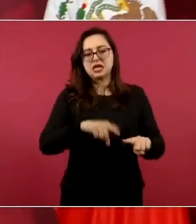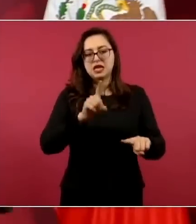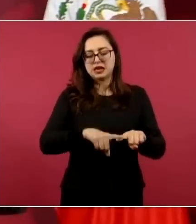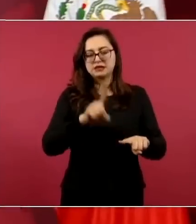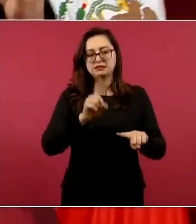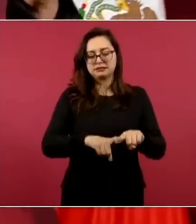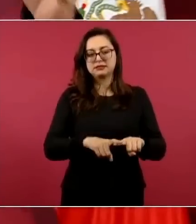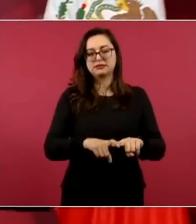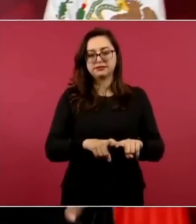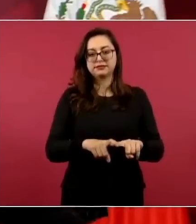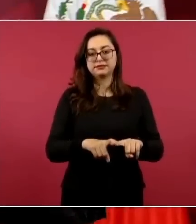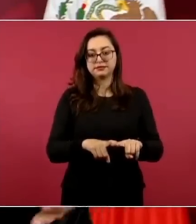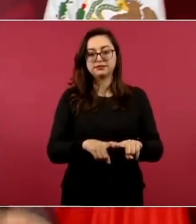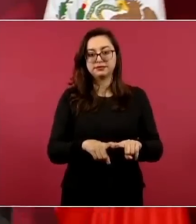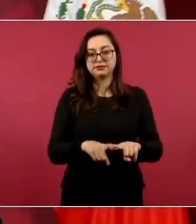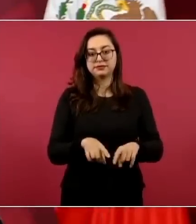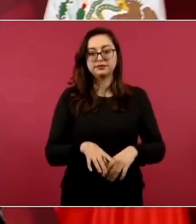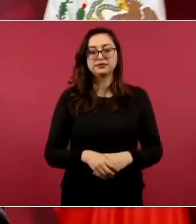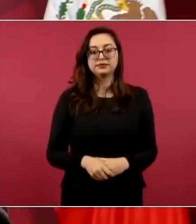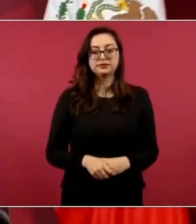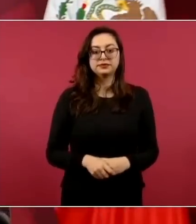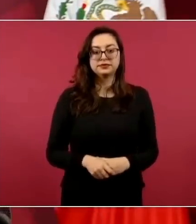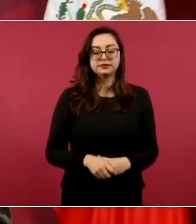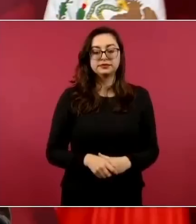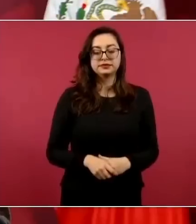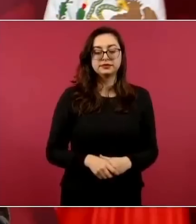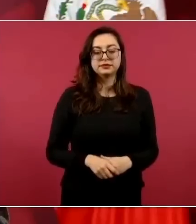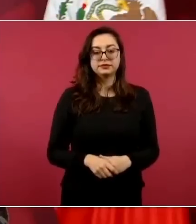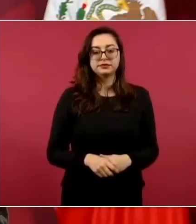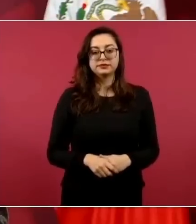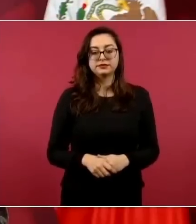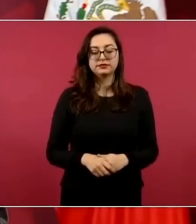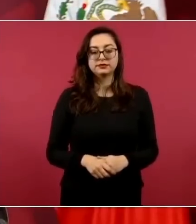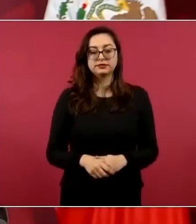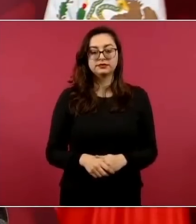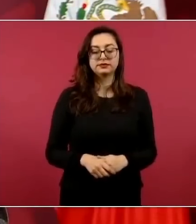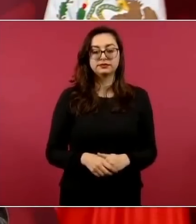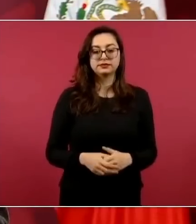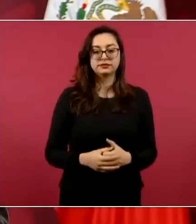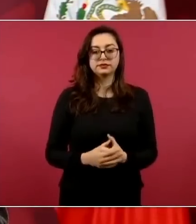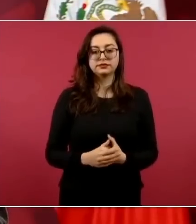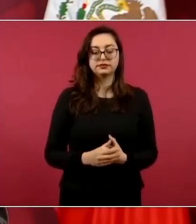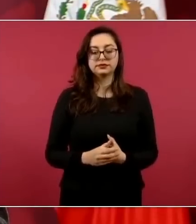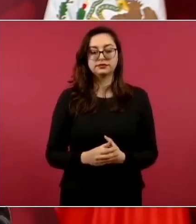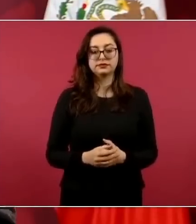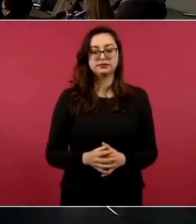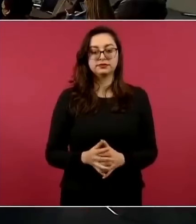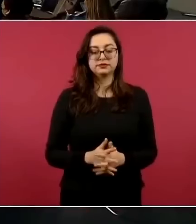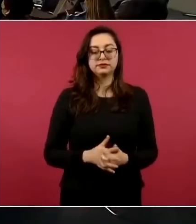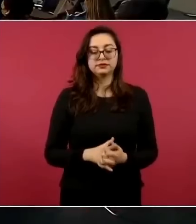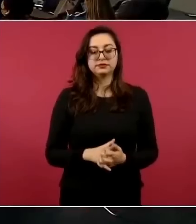Y ver si no es el crimen